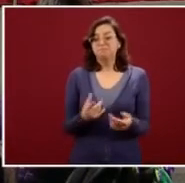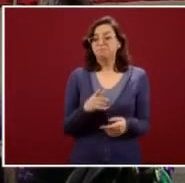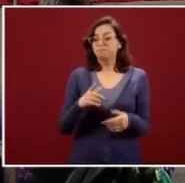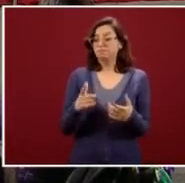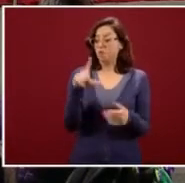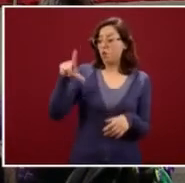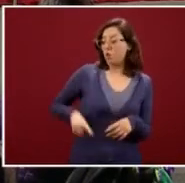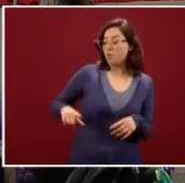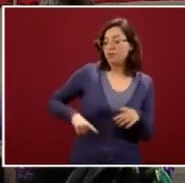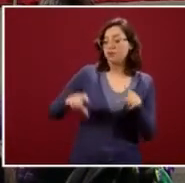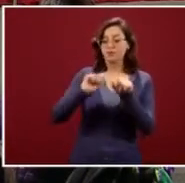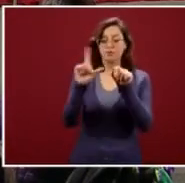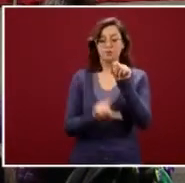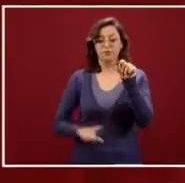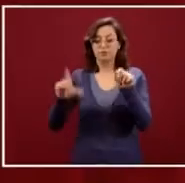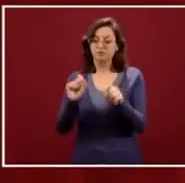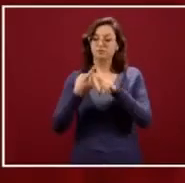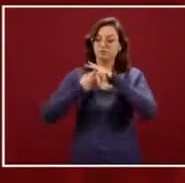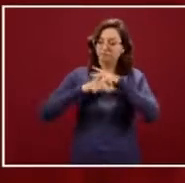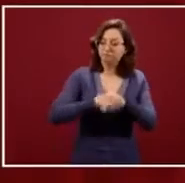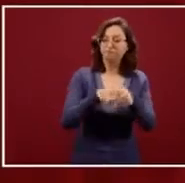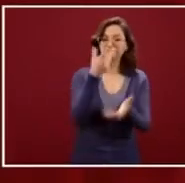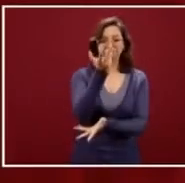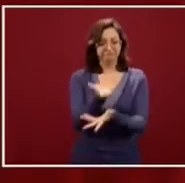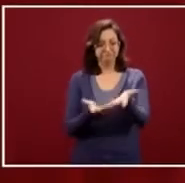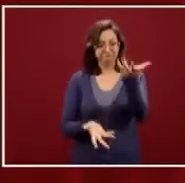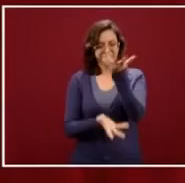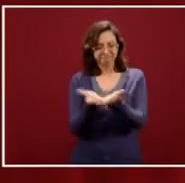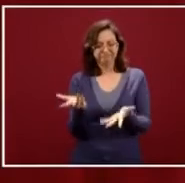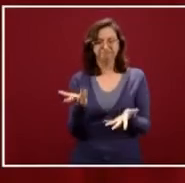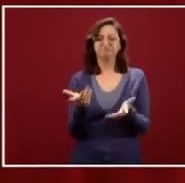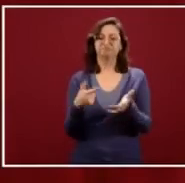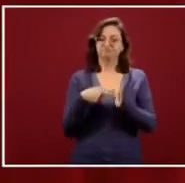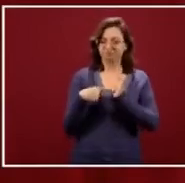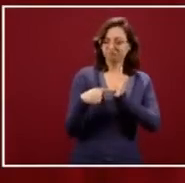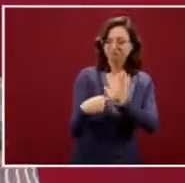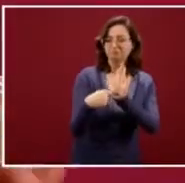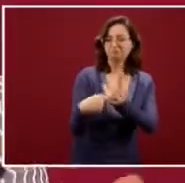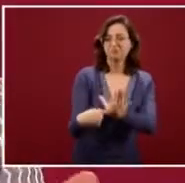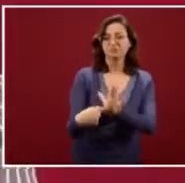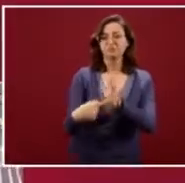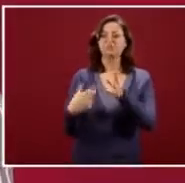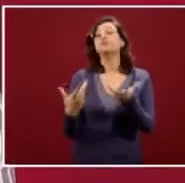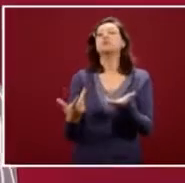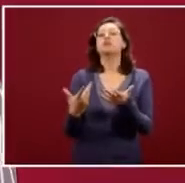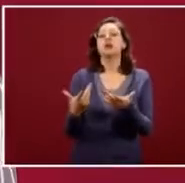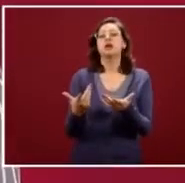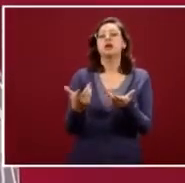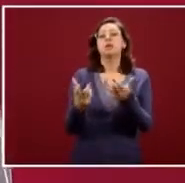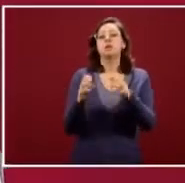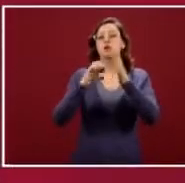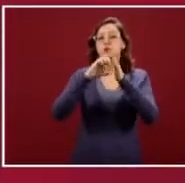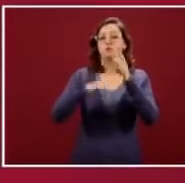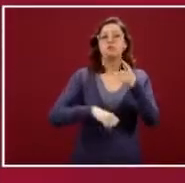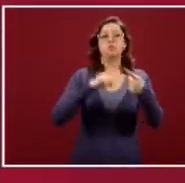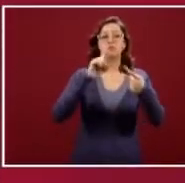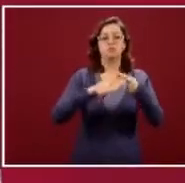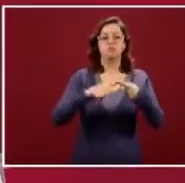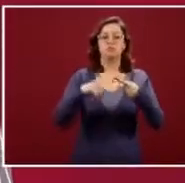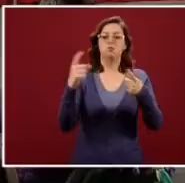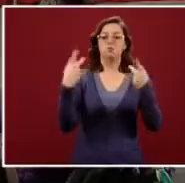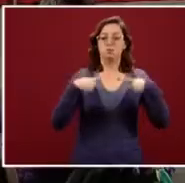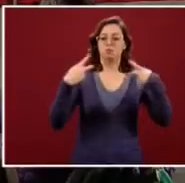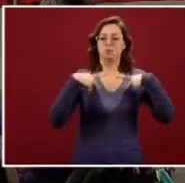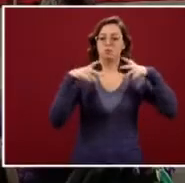la República ha puesto en vigor, que tienen que ver con eventos masivos de concentración,